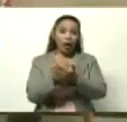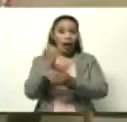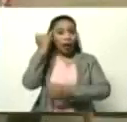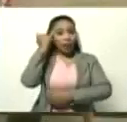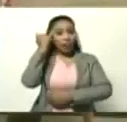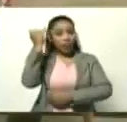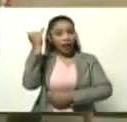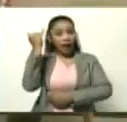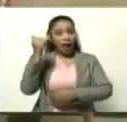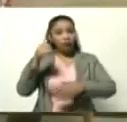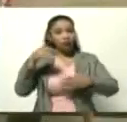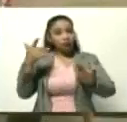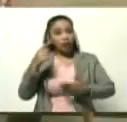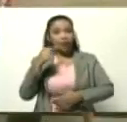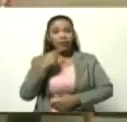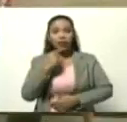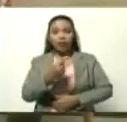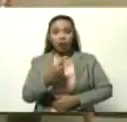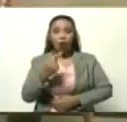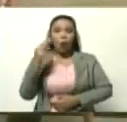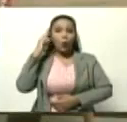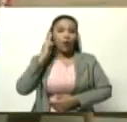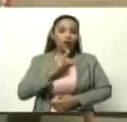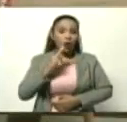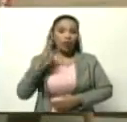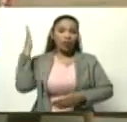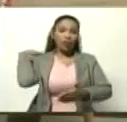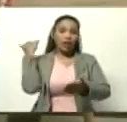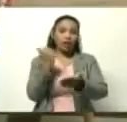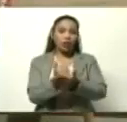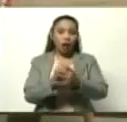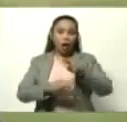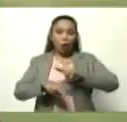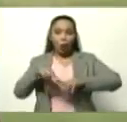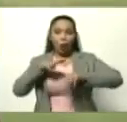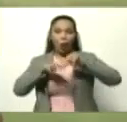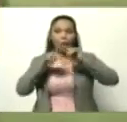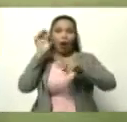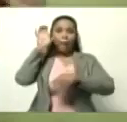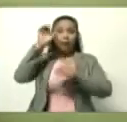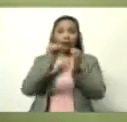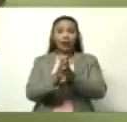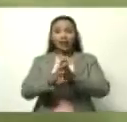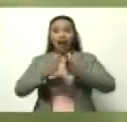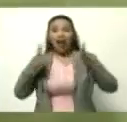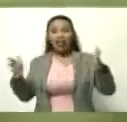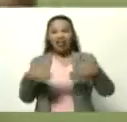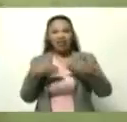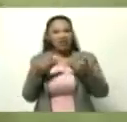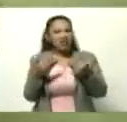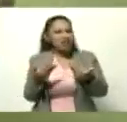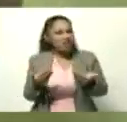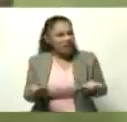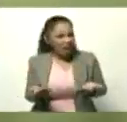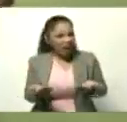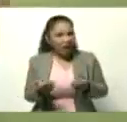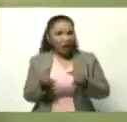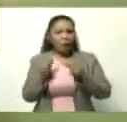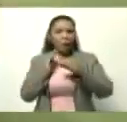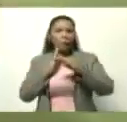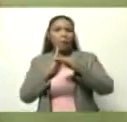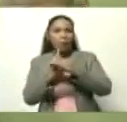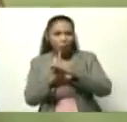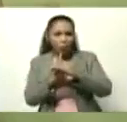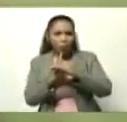digamos bolivariano traicionaron la construcción de la patria grande espasmódicamente ha